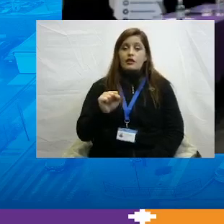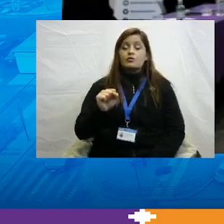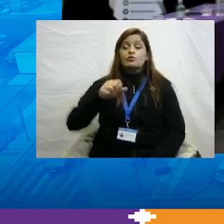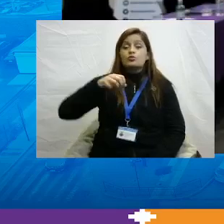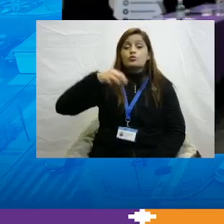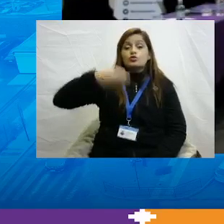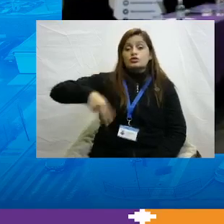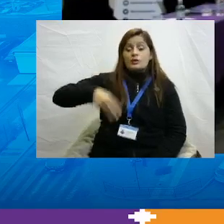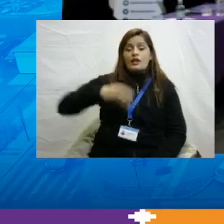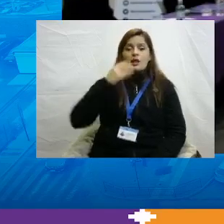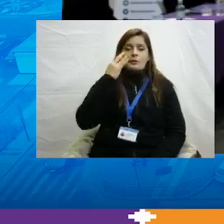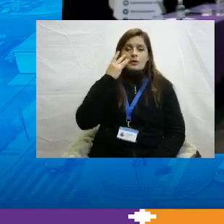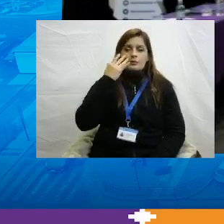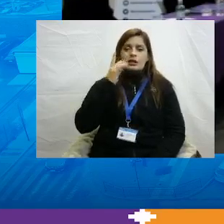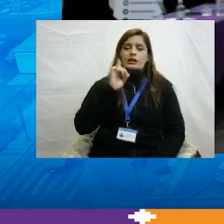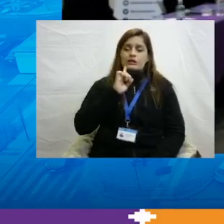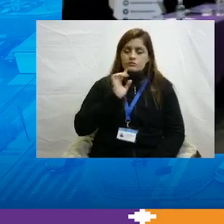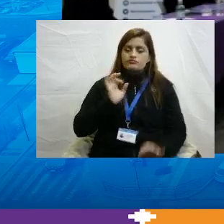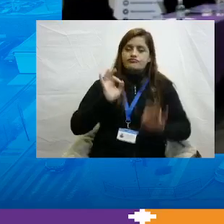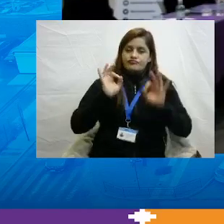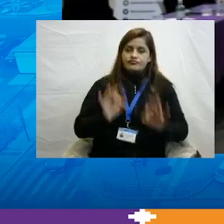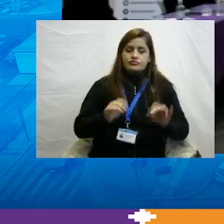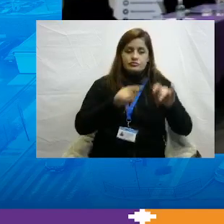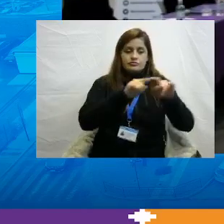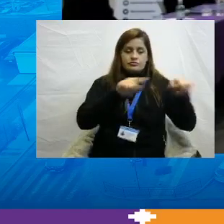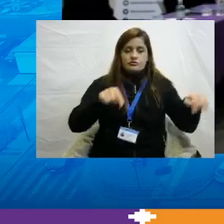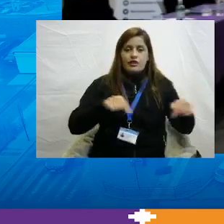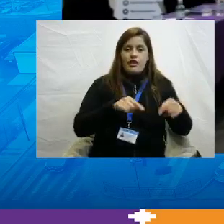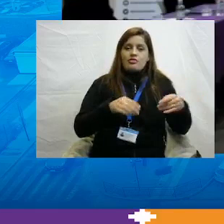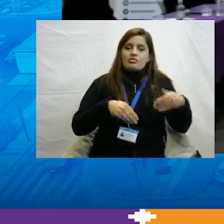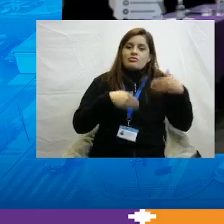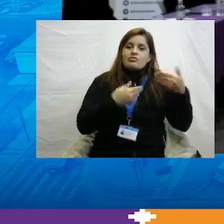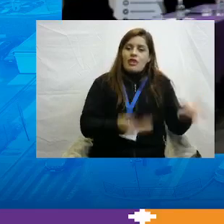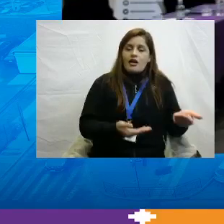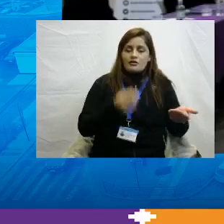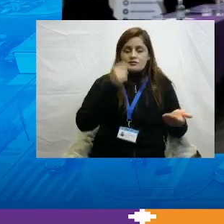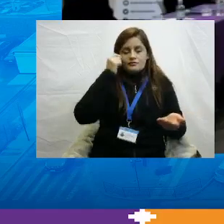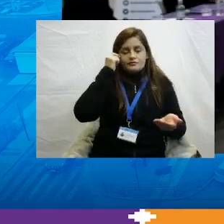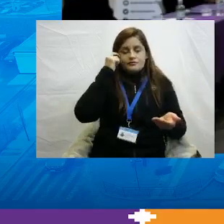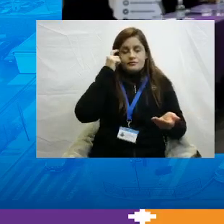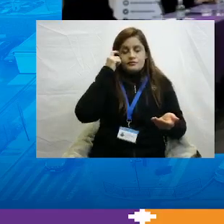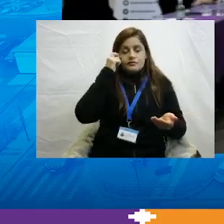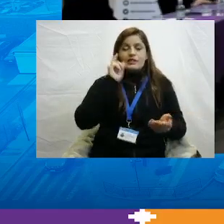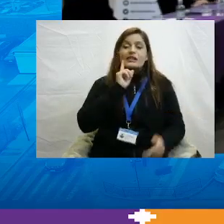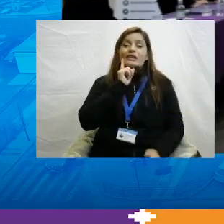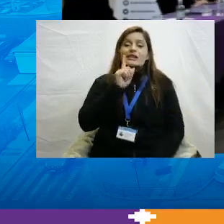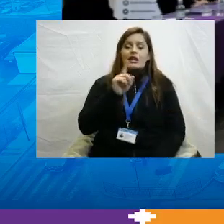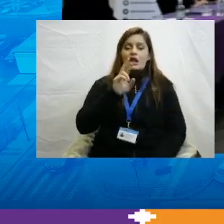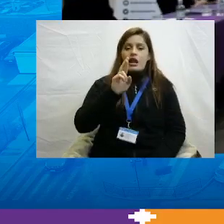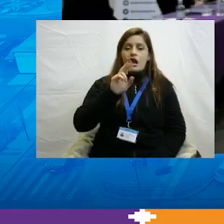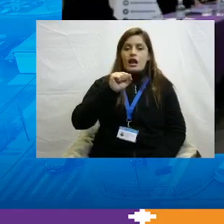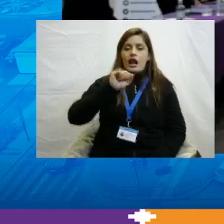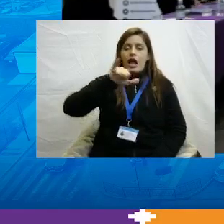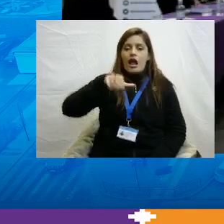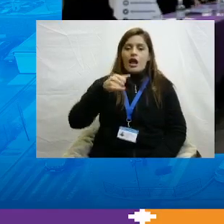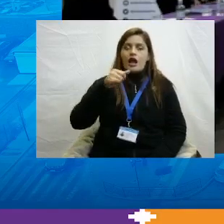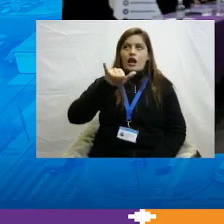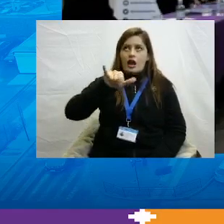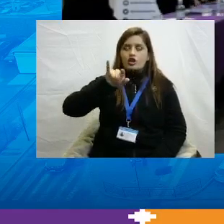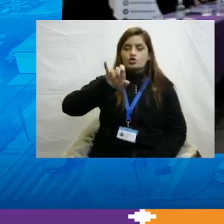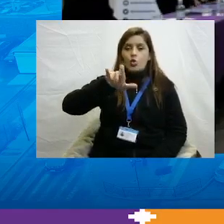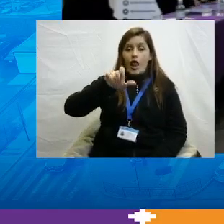Melipilla, queda debidamente acreditado que el terreno fue entregado en comodato al Club de Rayuela de la Unión y que actualmente no está siendo utilizado por